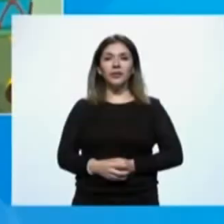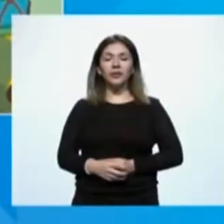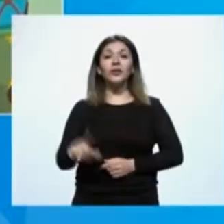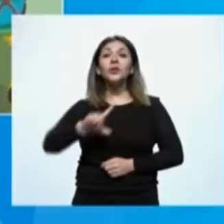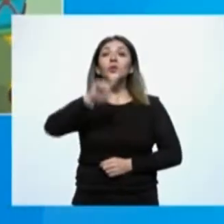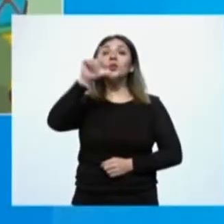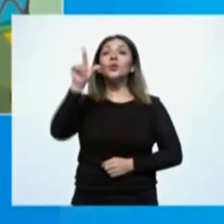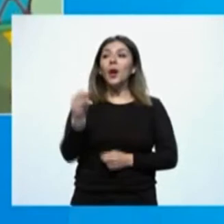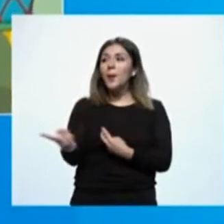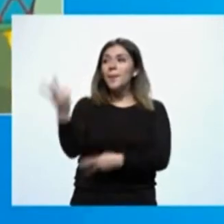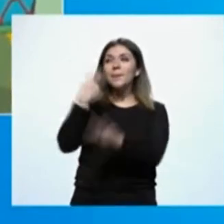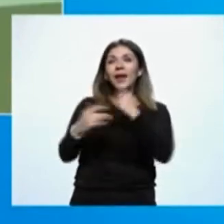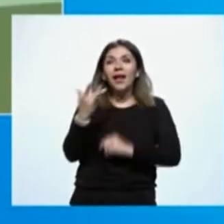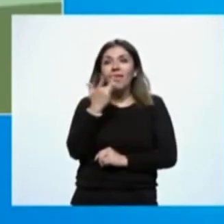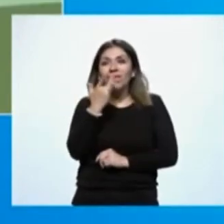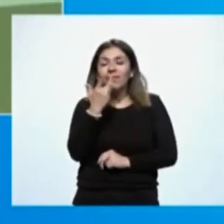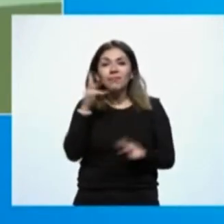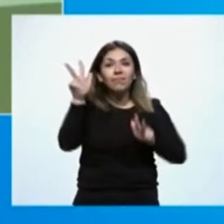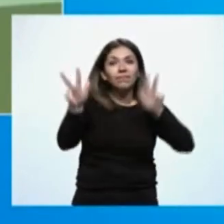Luego se sumó la rana,